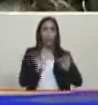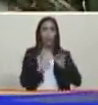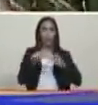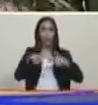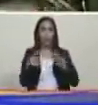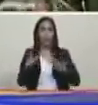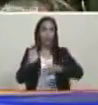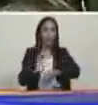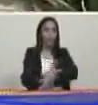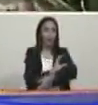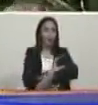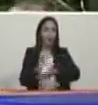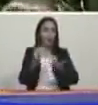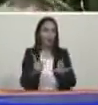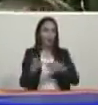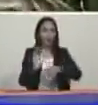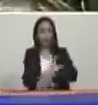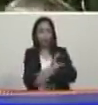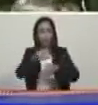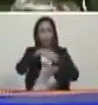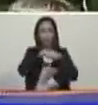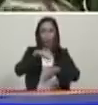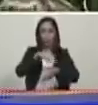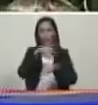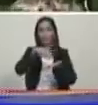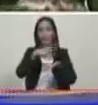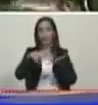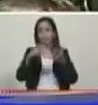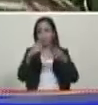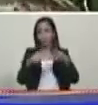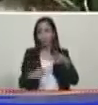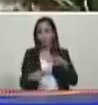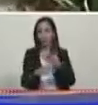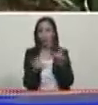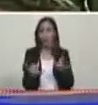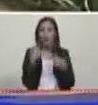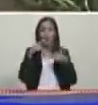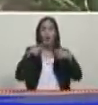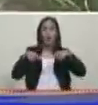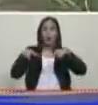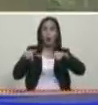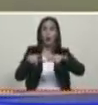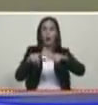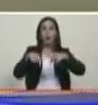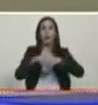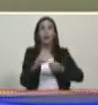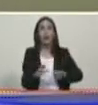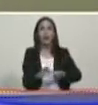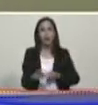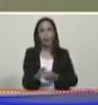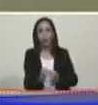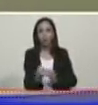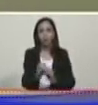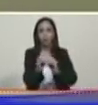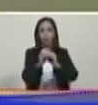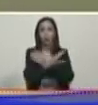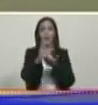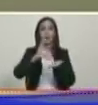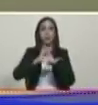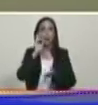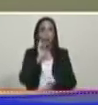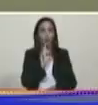carnavales nos encontramos en este momento en el Paseo Orinoco, en la capital de nuestro estado